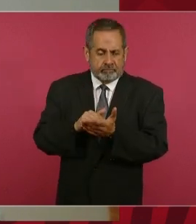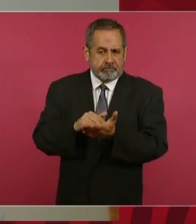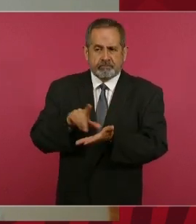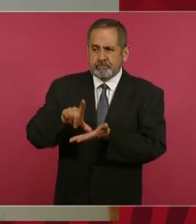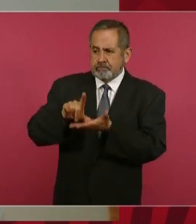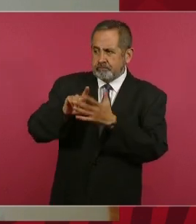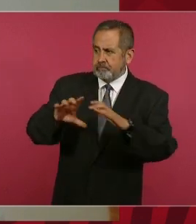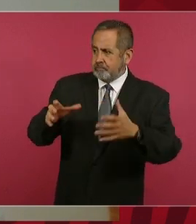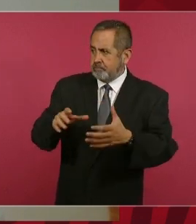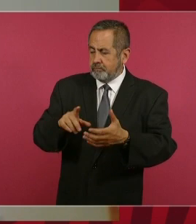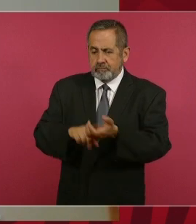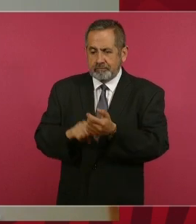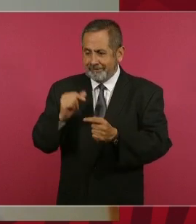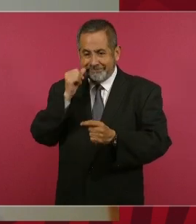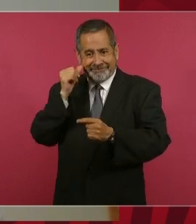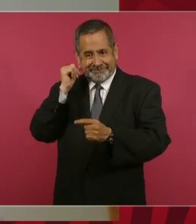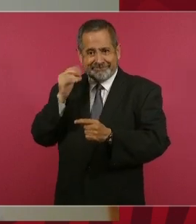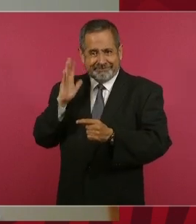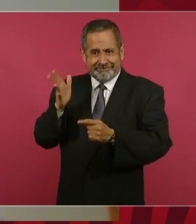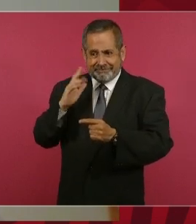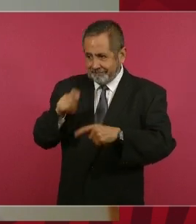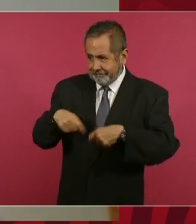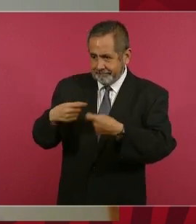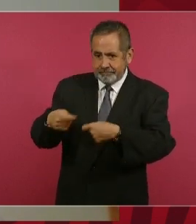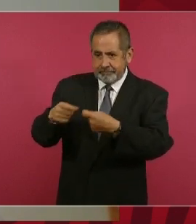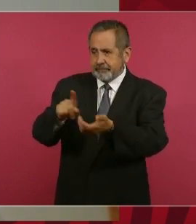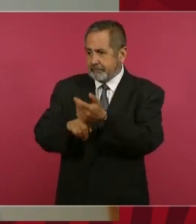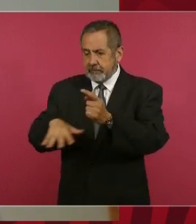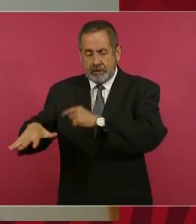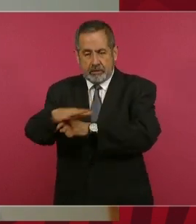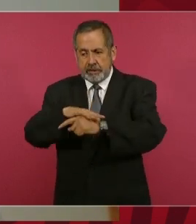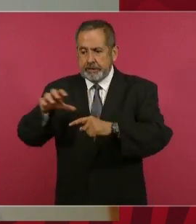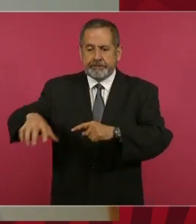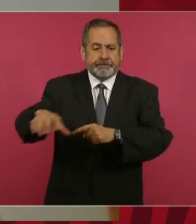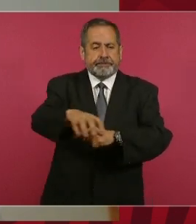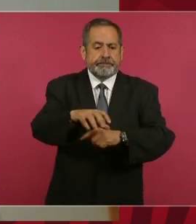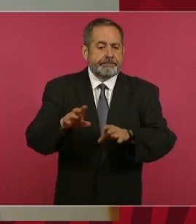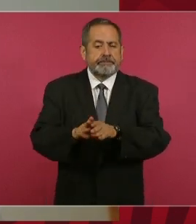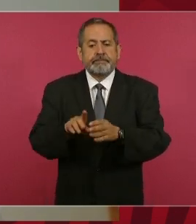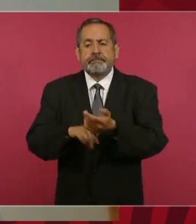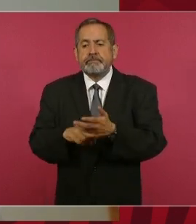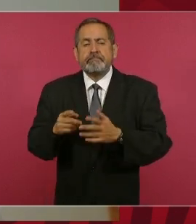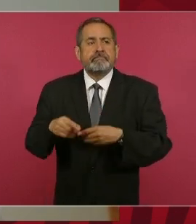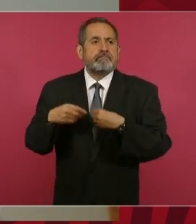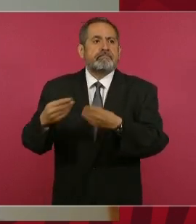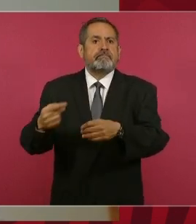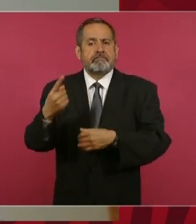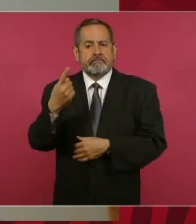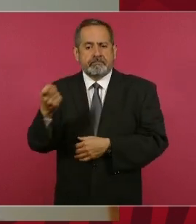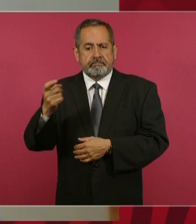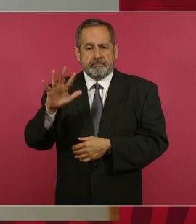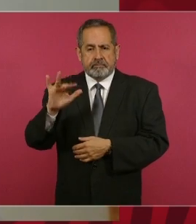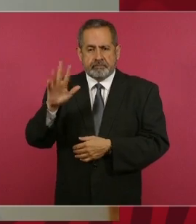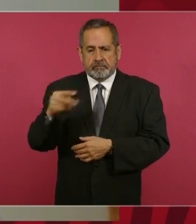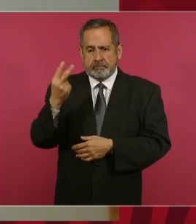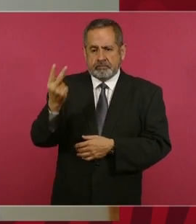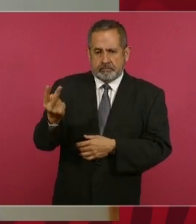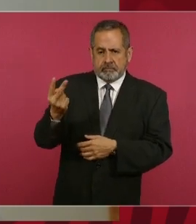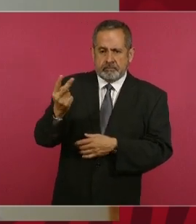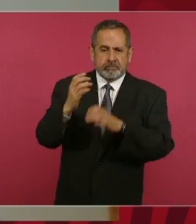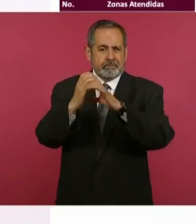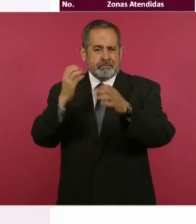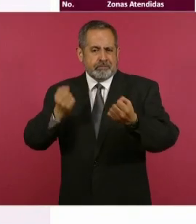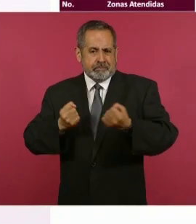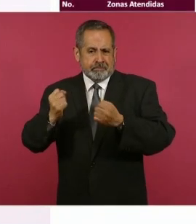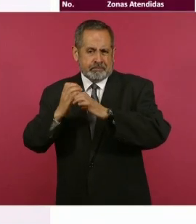litros hasta el día de ayer en las colonias. Se tienen distribuidas 152 pipas y